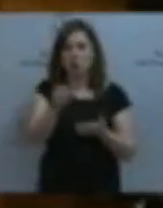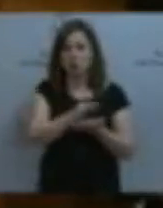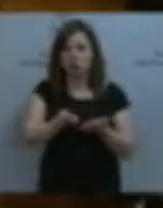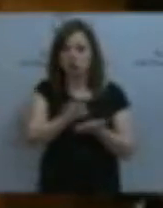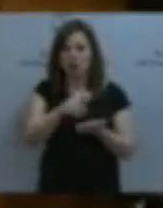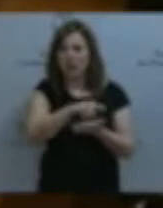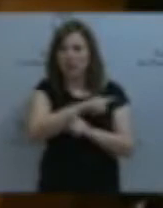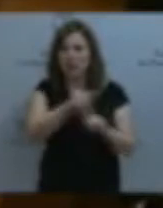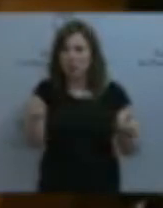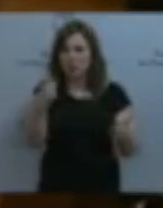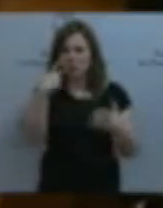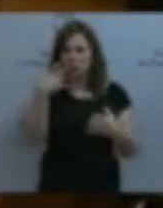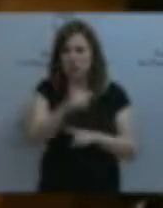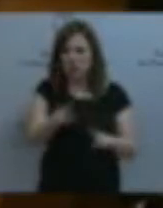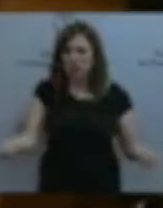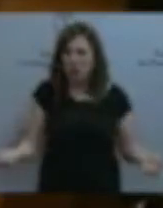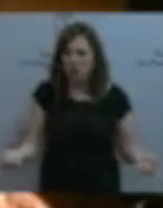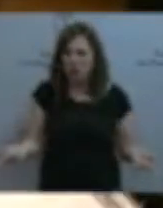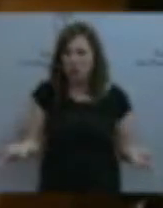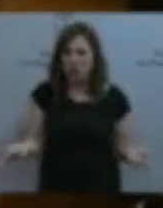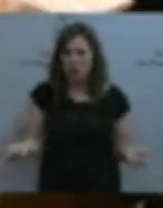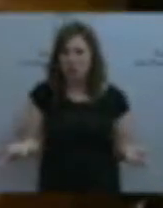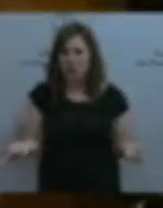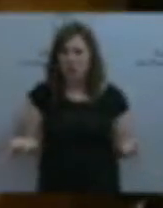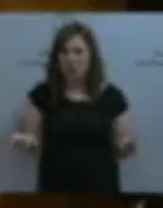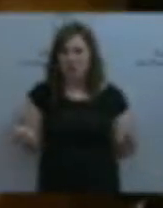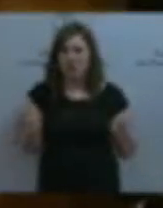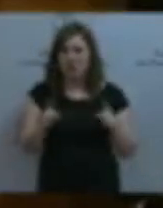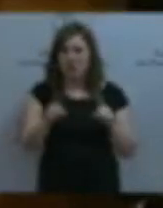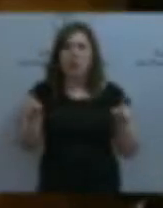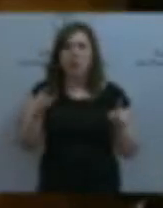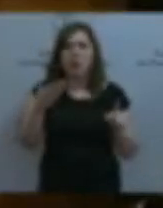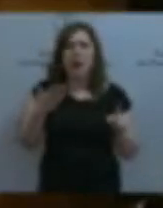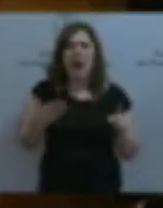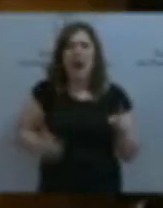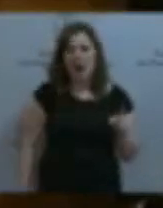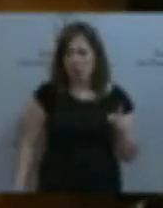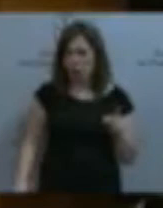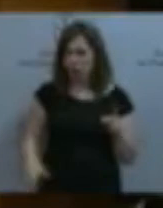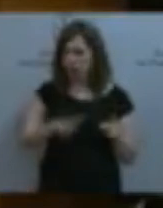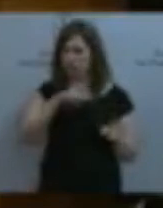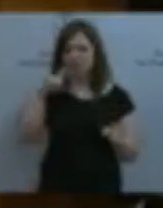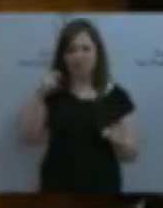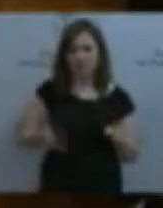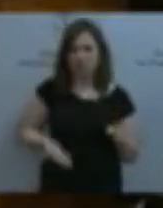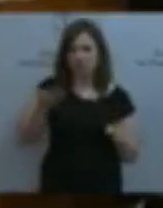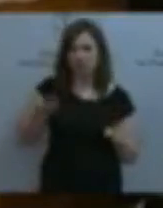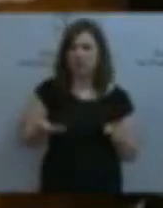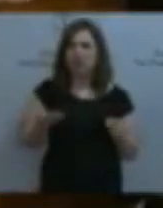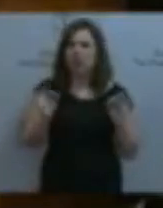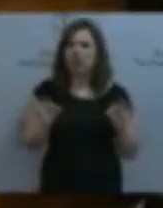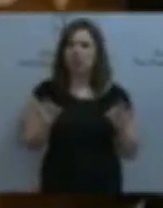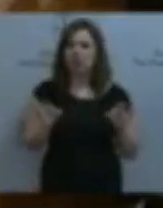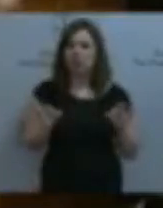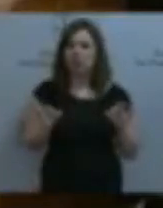tampoco llamaba la atención. Ni, por supuesto, los paletas Gran Reserva y los jamones Gran Reserva que se llevaban en el Consejo de